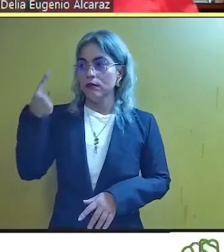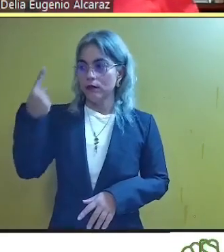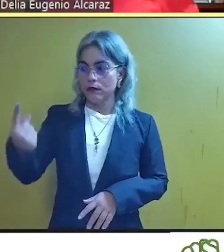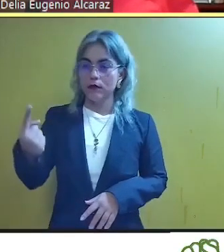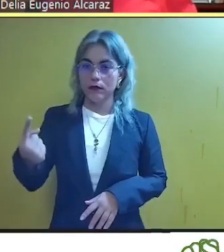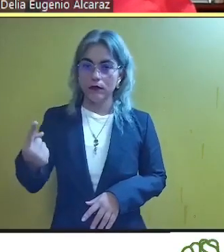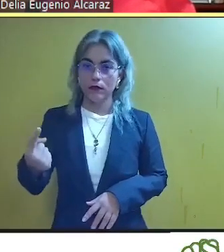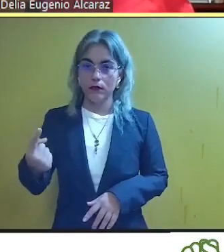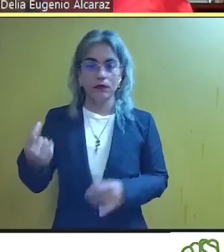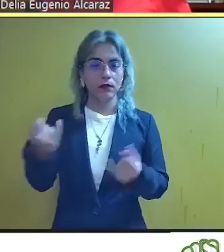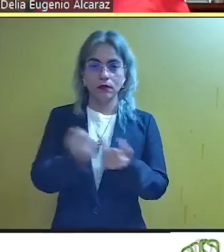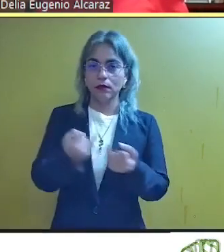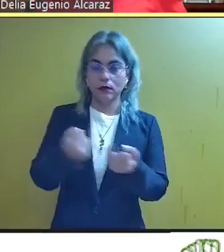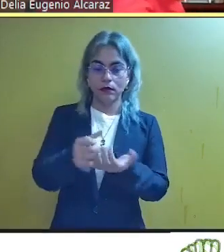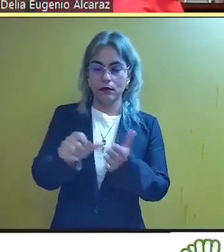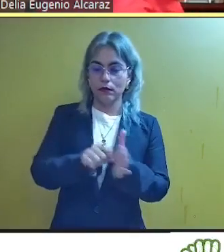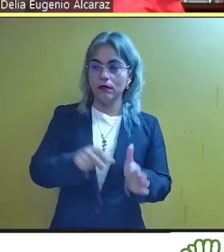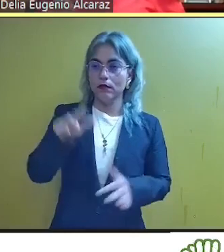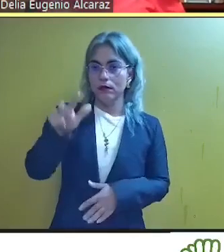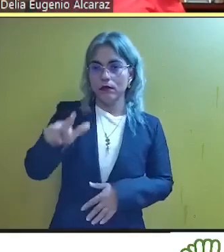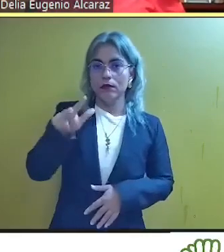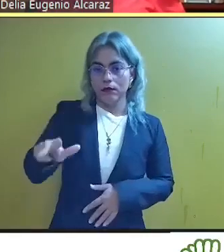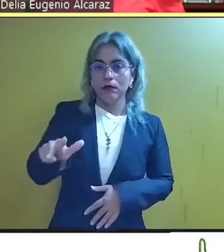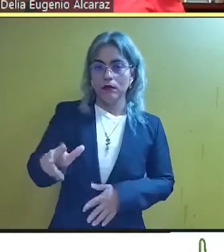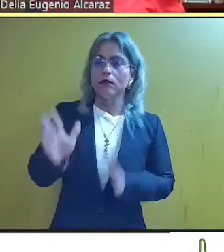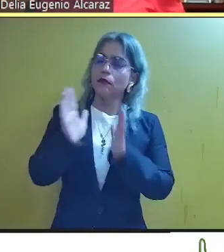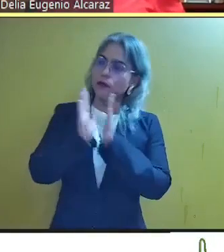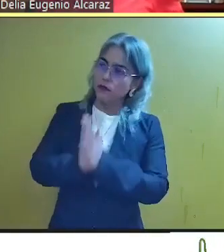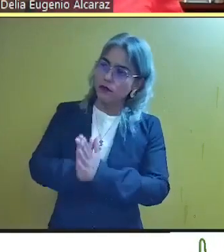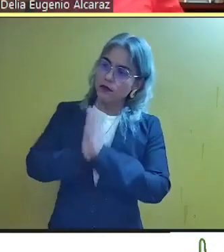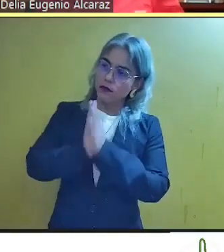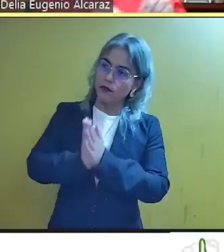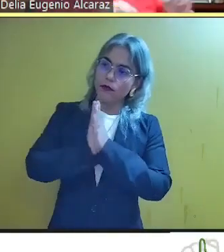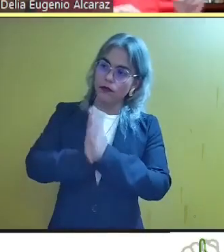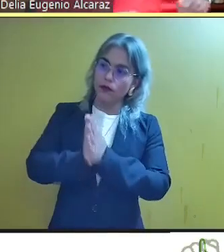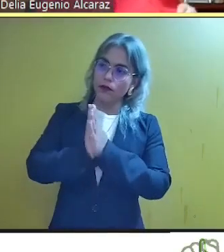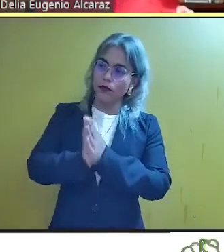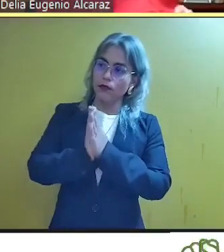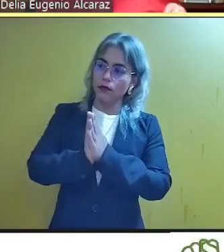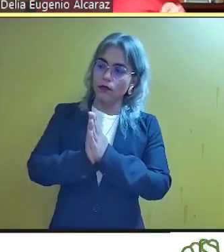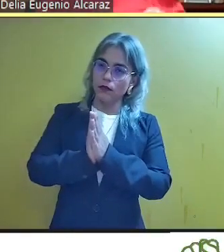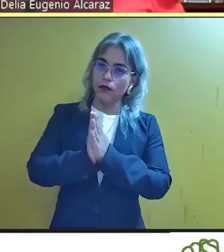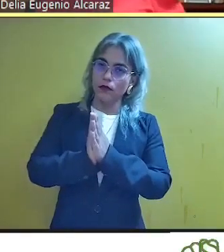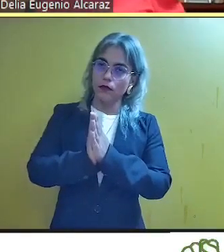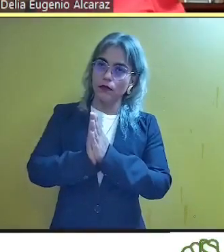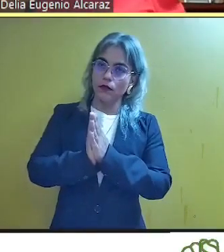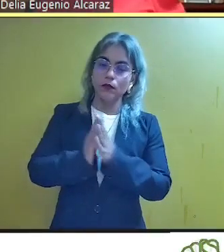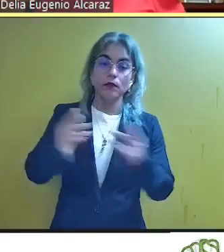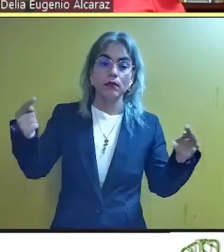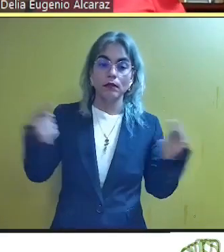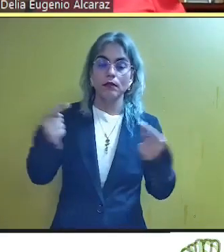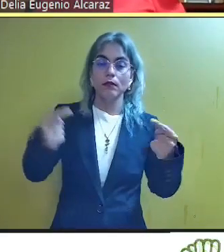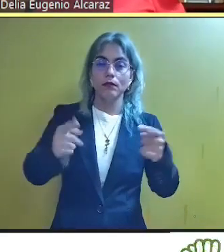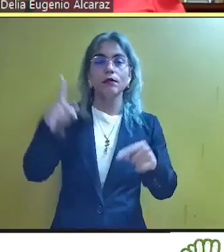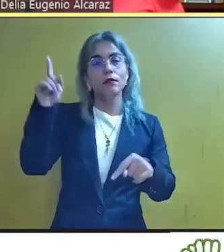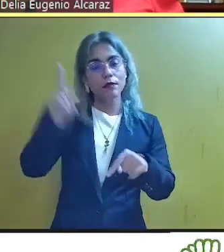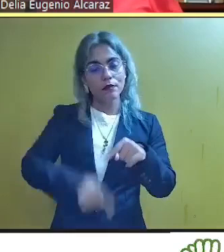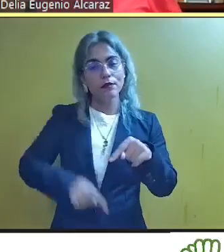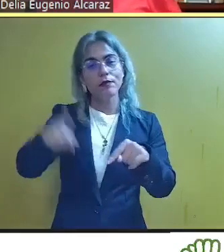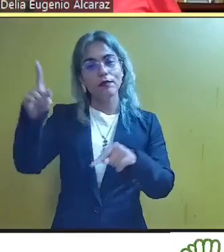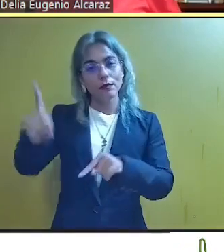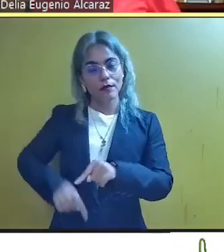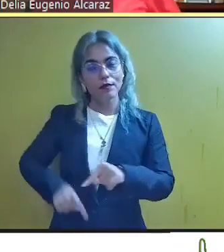propio 18 para solicitar el apoyo, pero para dirimir controversias suscitadas